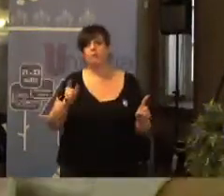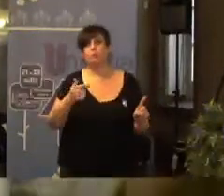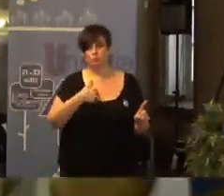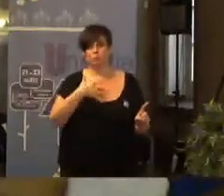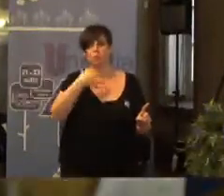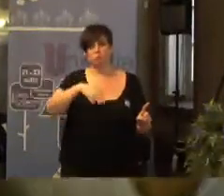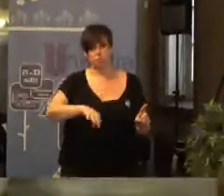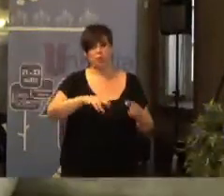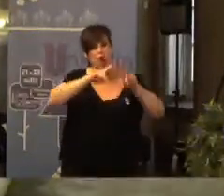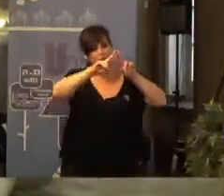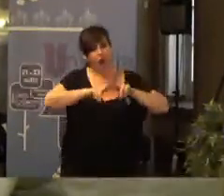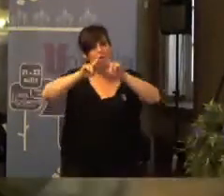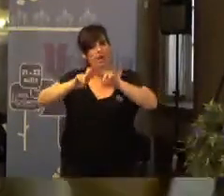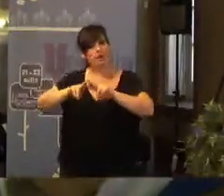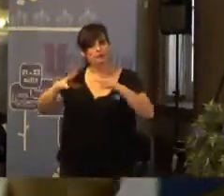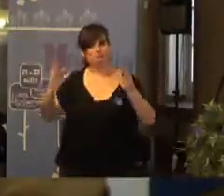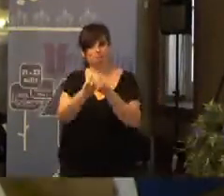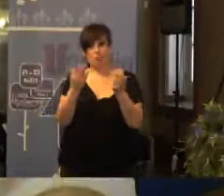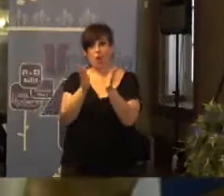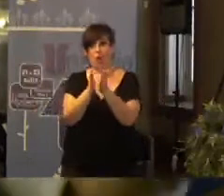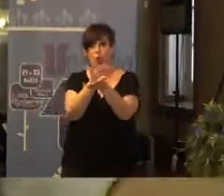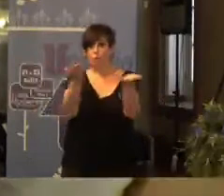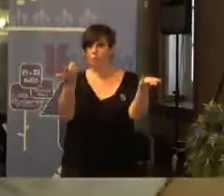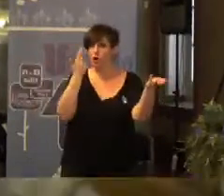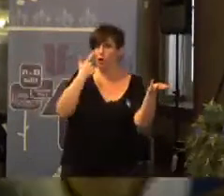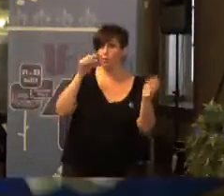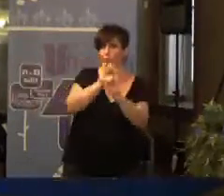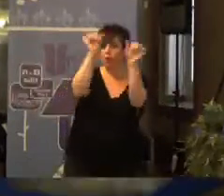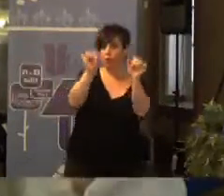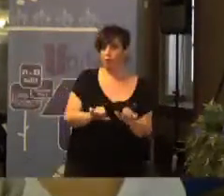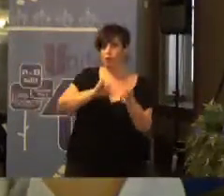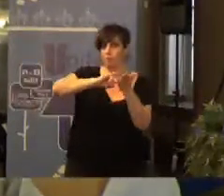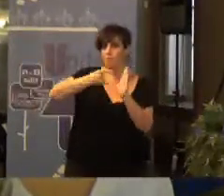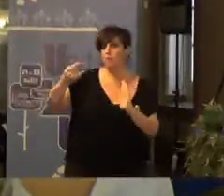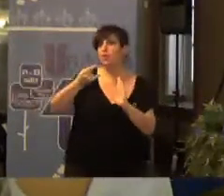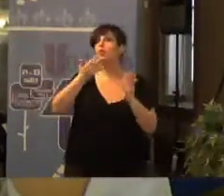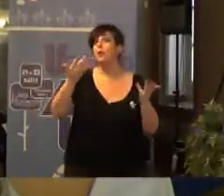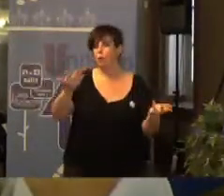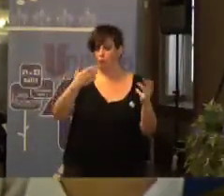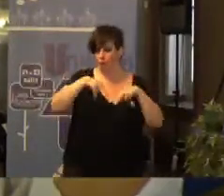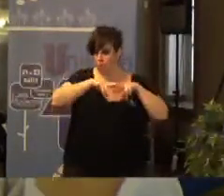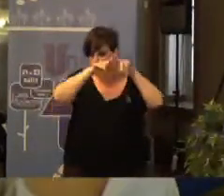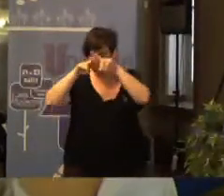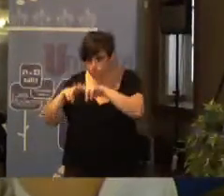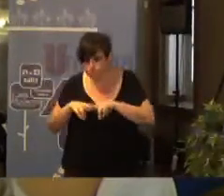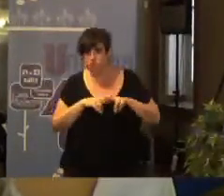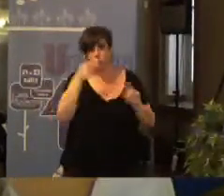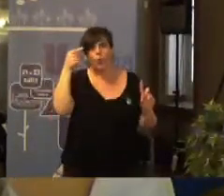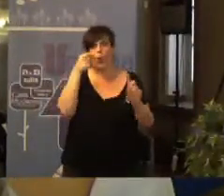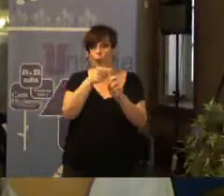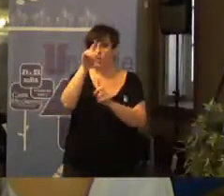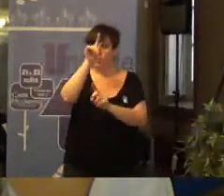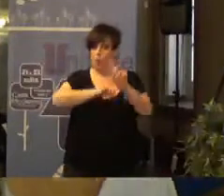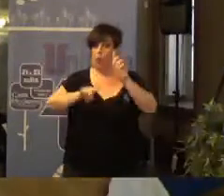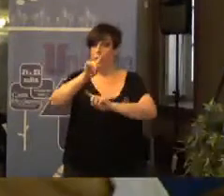cos demais, compañeiros e compañeiras, cales eran as formas, metodoloxías, e para podermos abordar o problema e